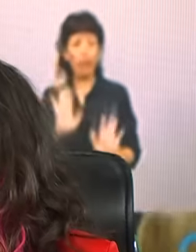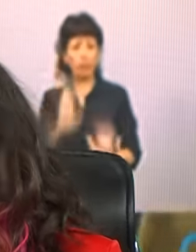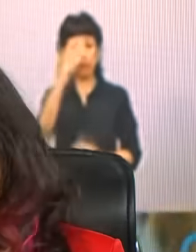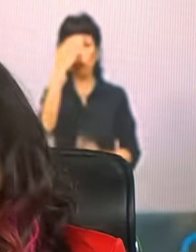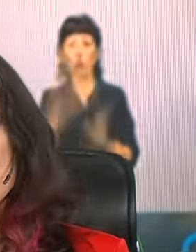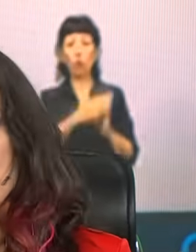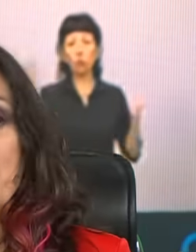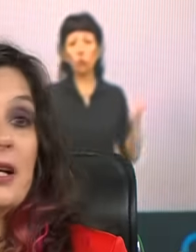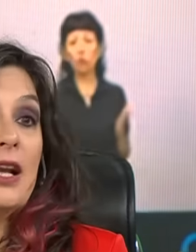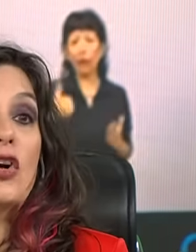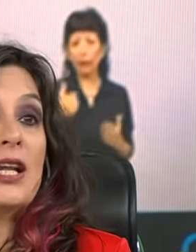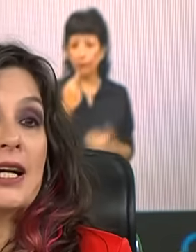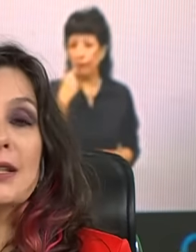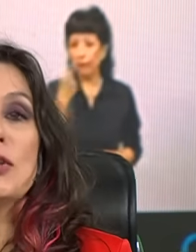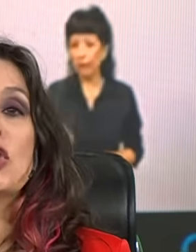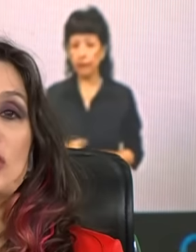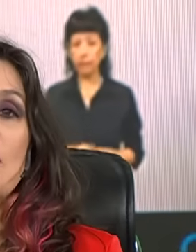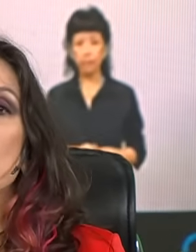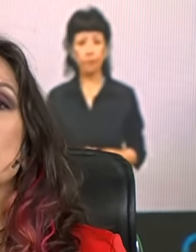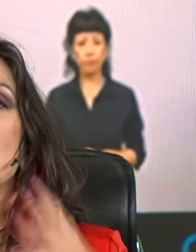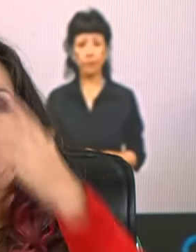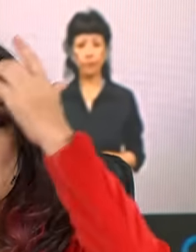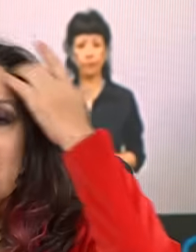modernos, chicos.